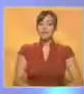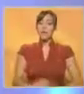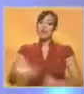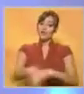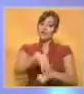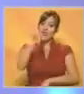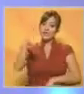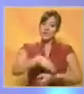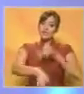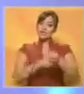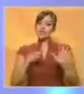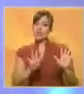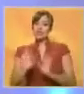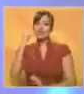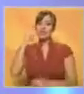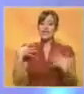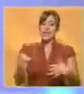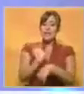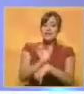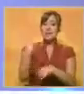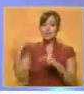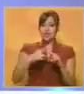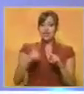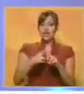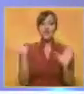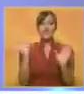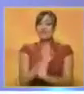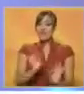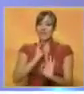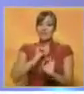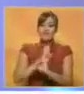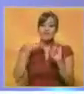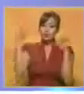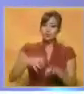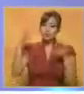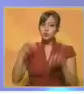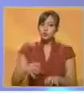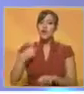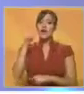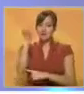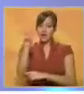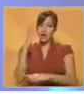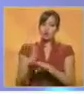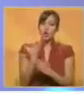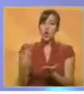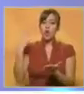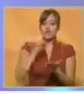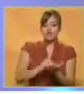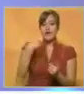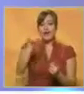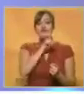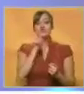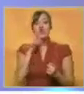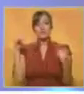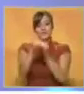El gobierno nacional decretó 90 días de emergencia en el estado Táchira, donde no han cesado las fuertes lluvias. Este viernes se interrumpió nuevamente la vía que comunica